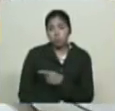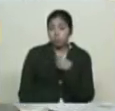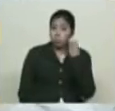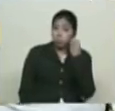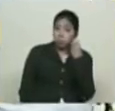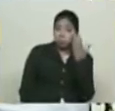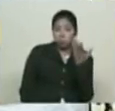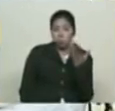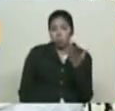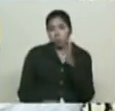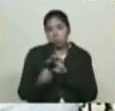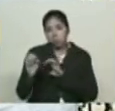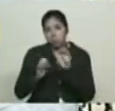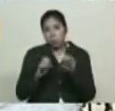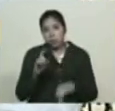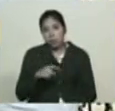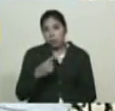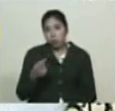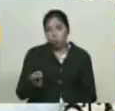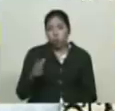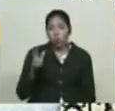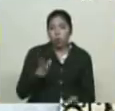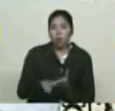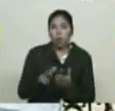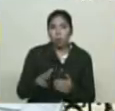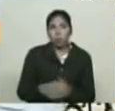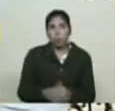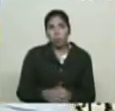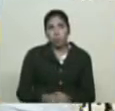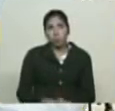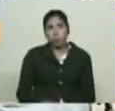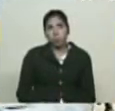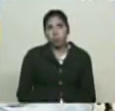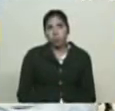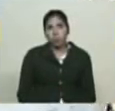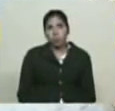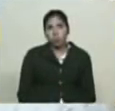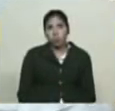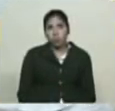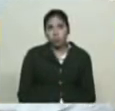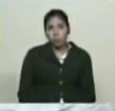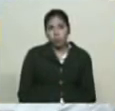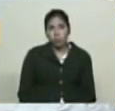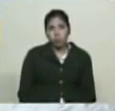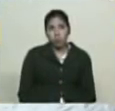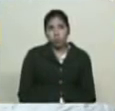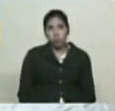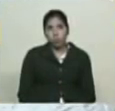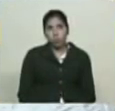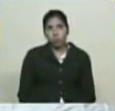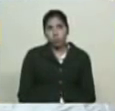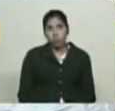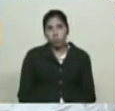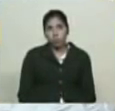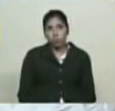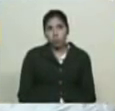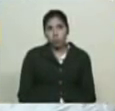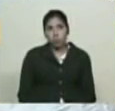y vayamos a unas elecciones poderosas, poderosas, para una renovación democrática